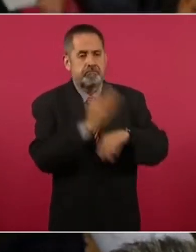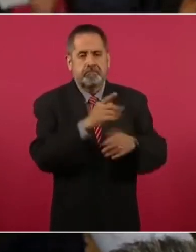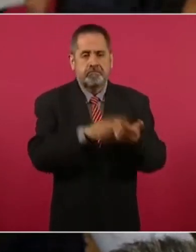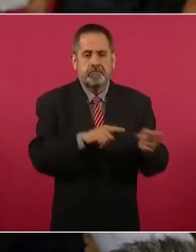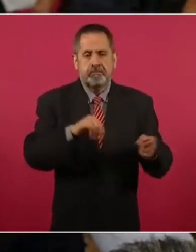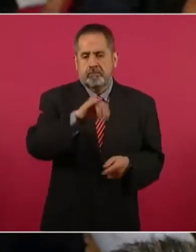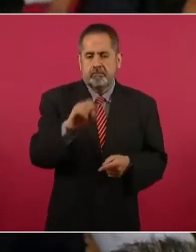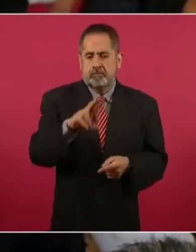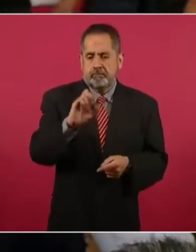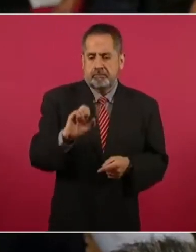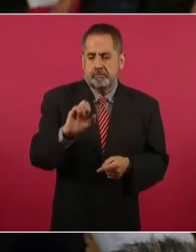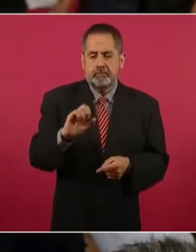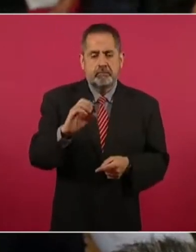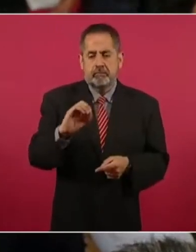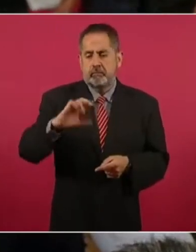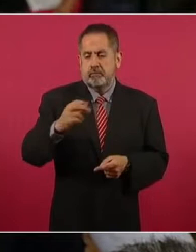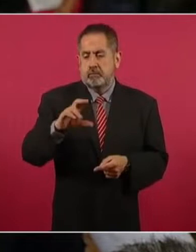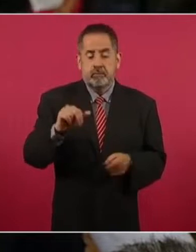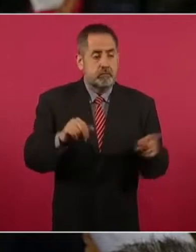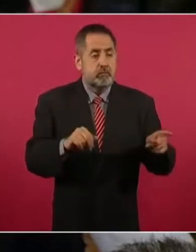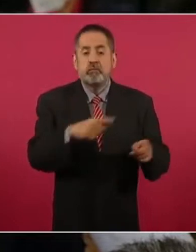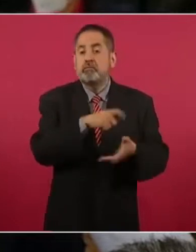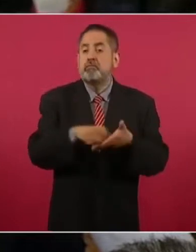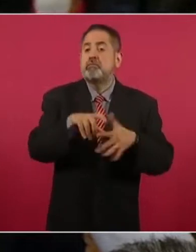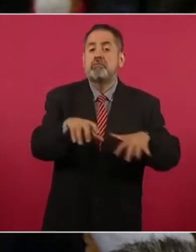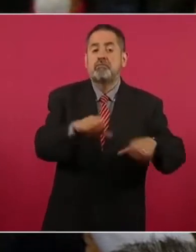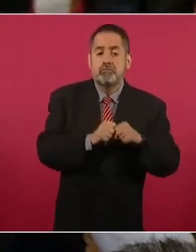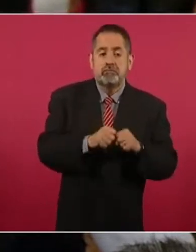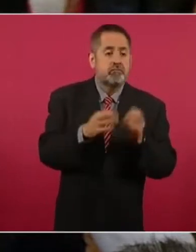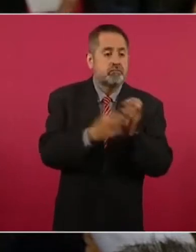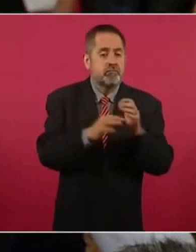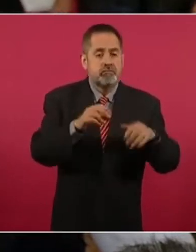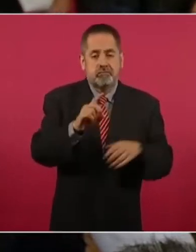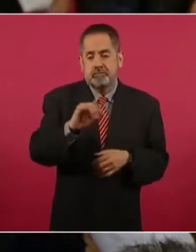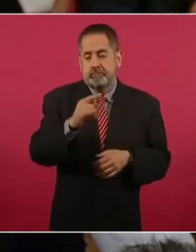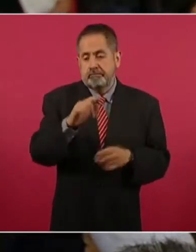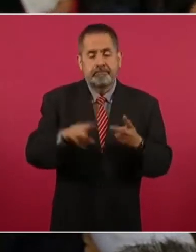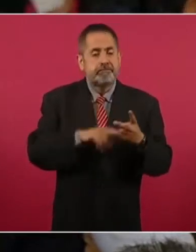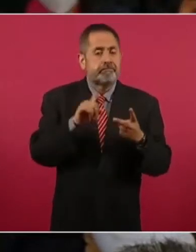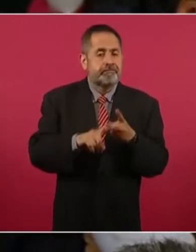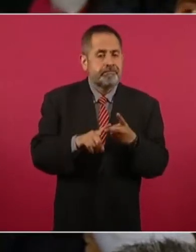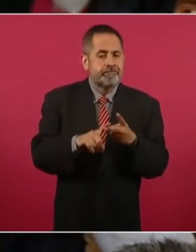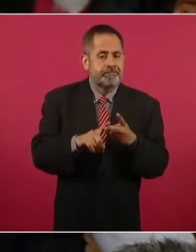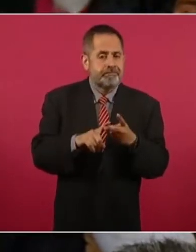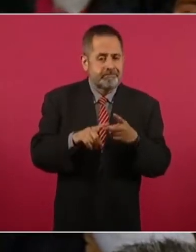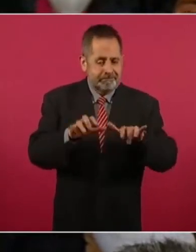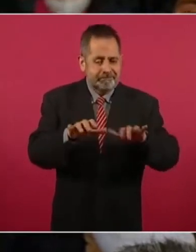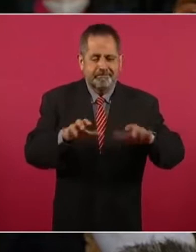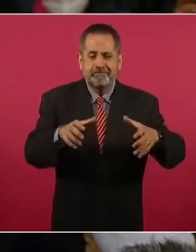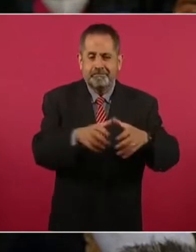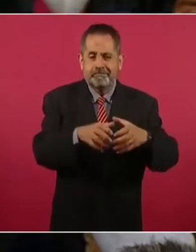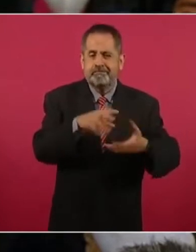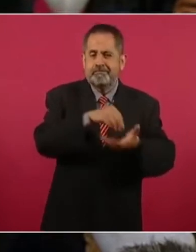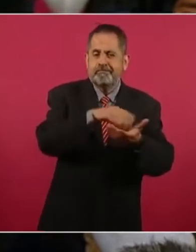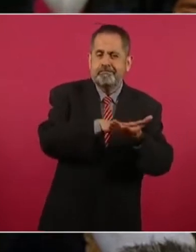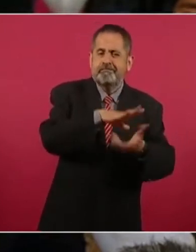Jorge Aurelio Ochoa, mediante los cuales se adquirieron los servicios de acervo digital y bibliográfico denominado recursos digitales e